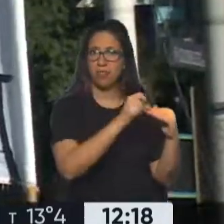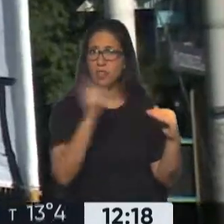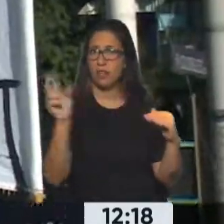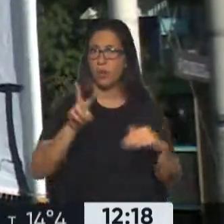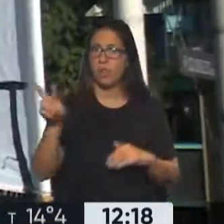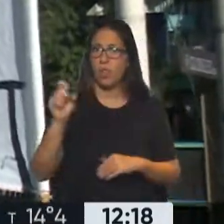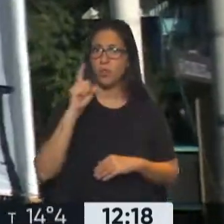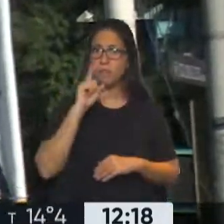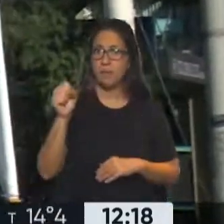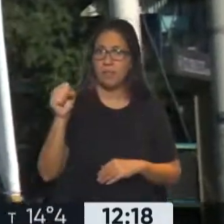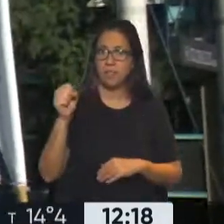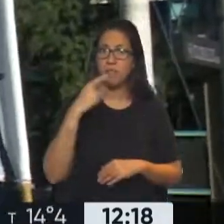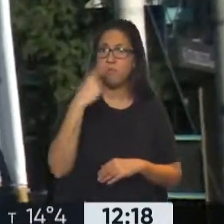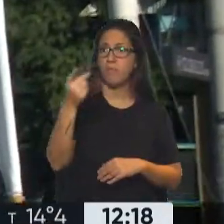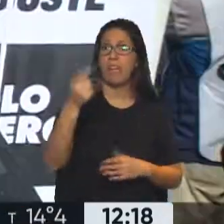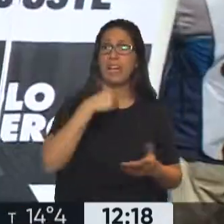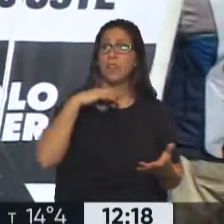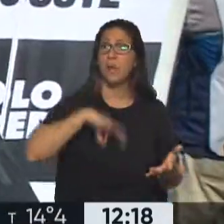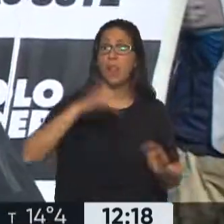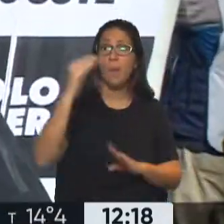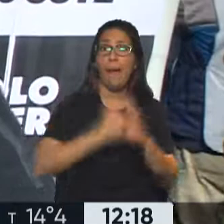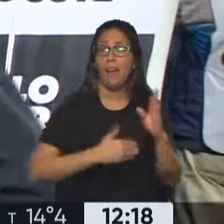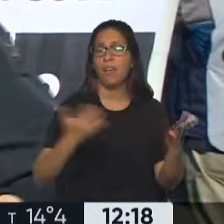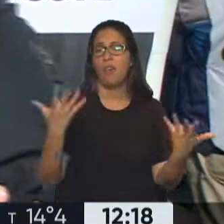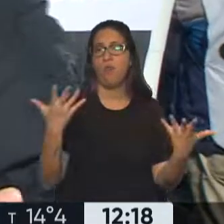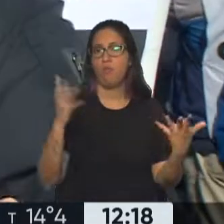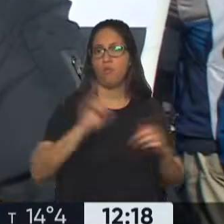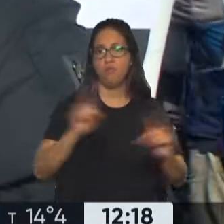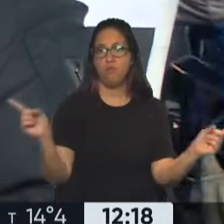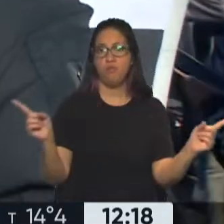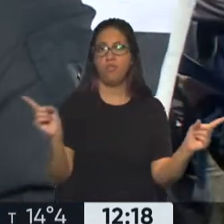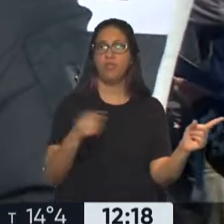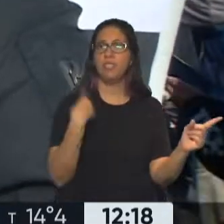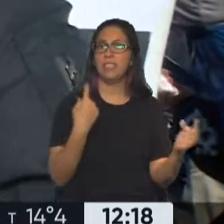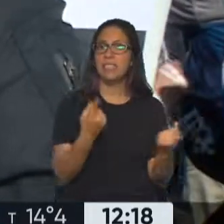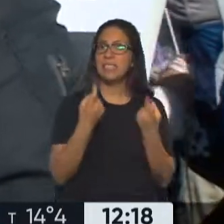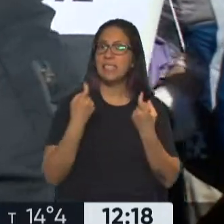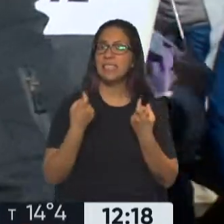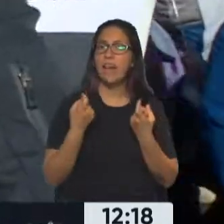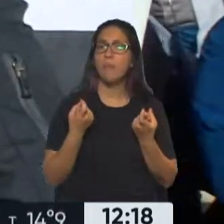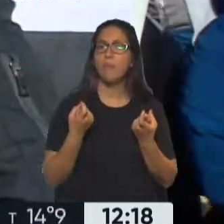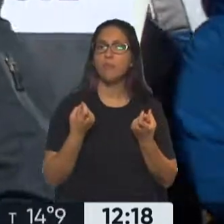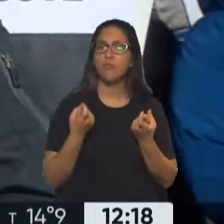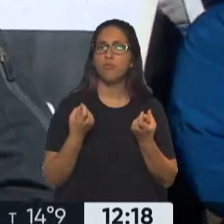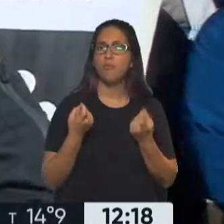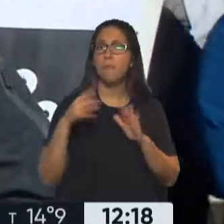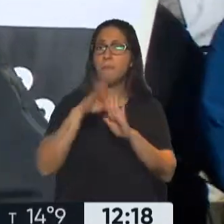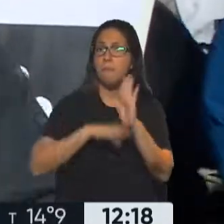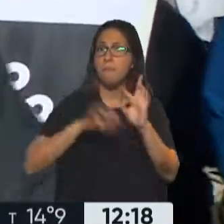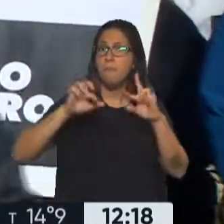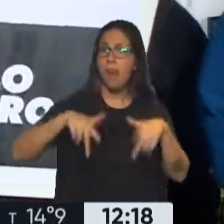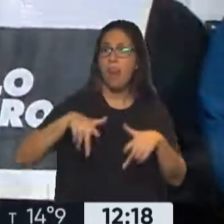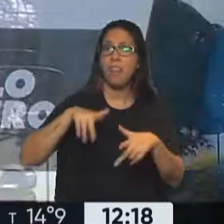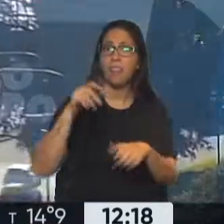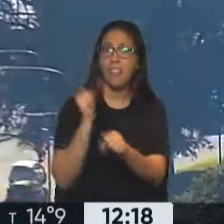22 lo compañero le pregunta si le quiere que le bajen está van a decir que no claramente y entonces necesitamos universalizar este programa de potencial trabajo